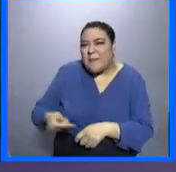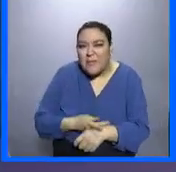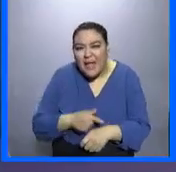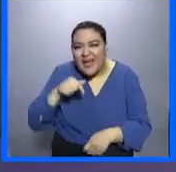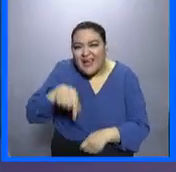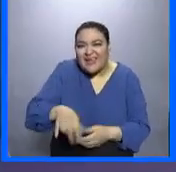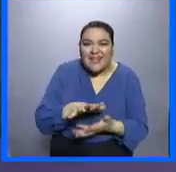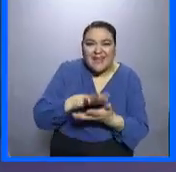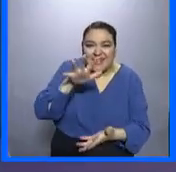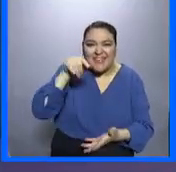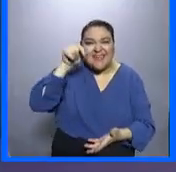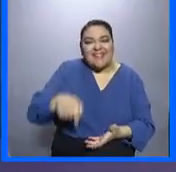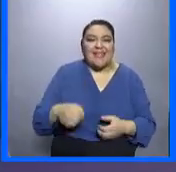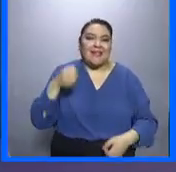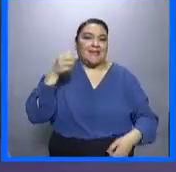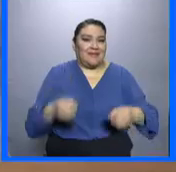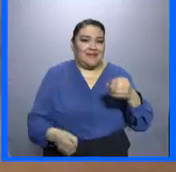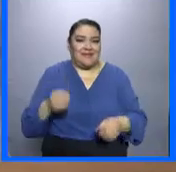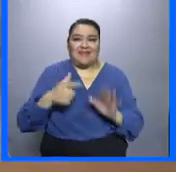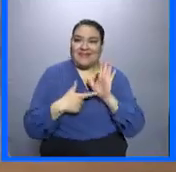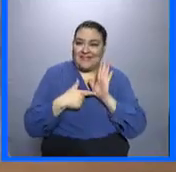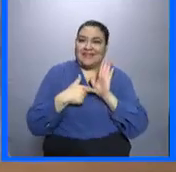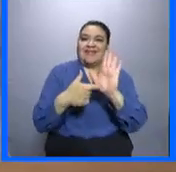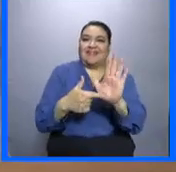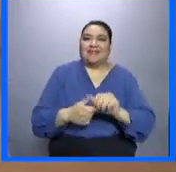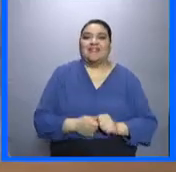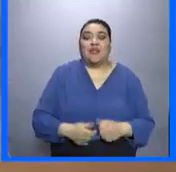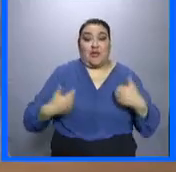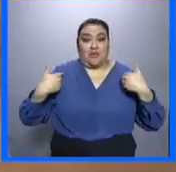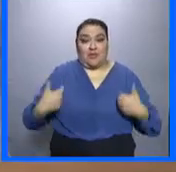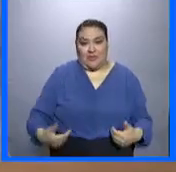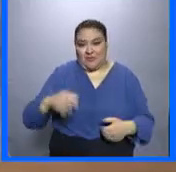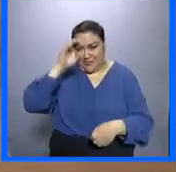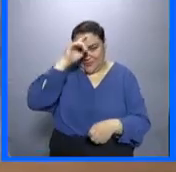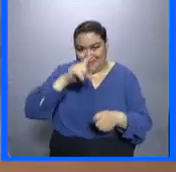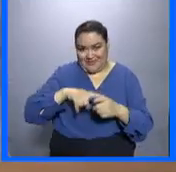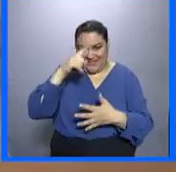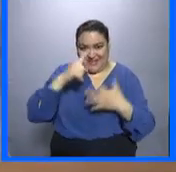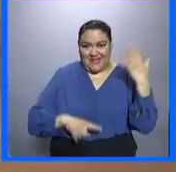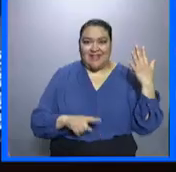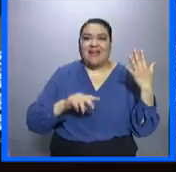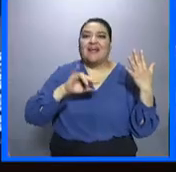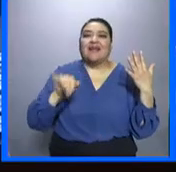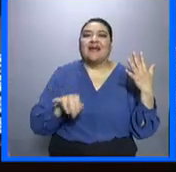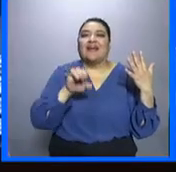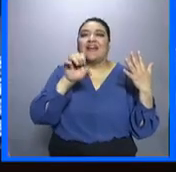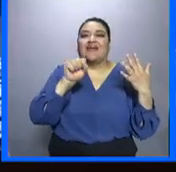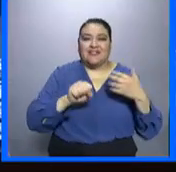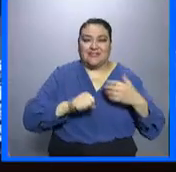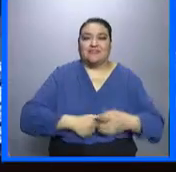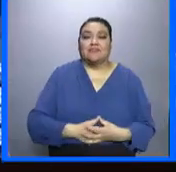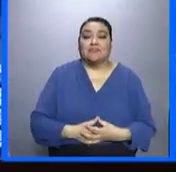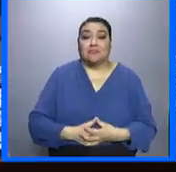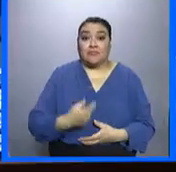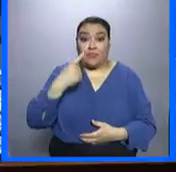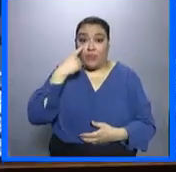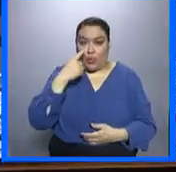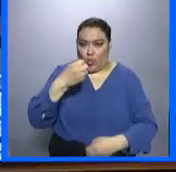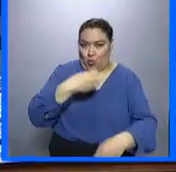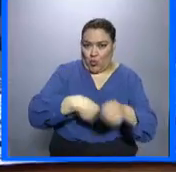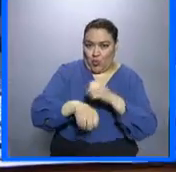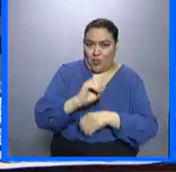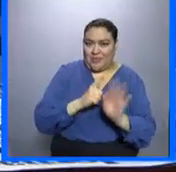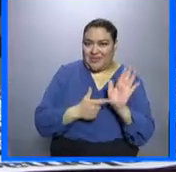mayor uso en el ámbito jurisdiccional. Para Plural TV, Jesús Daza. Se presentó una obra